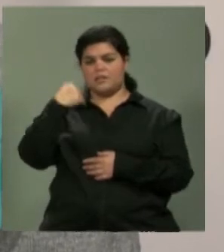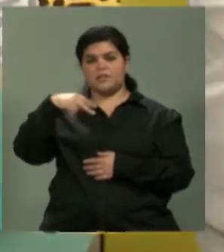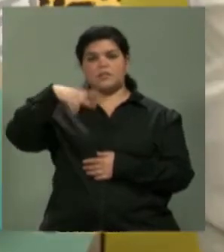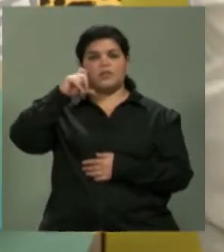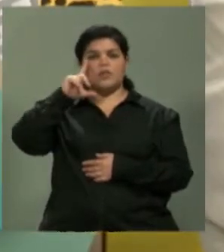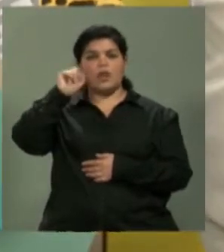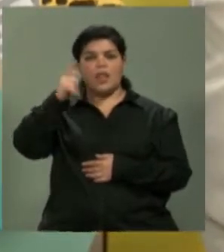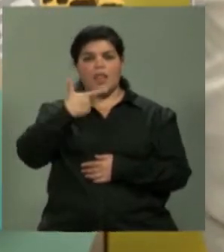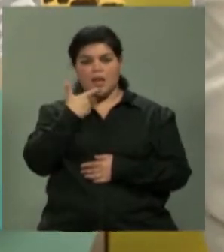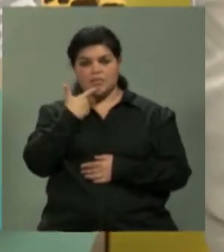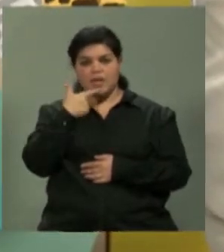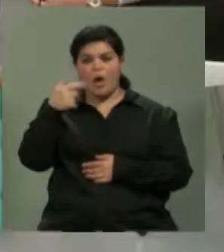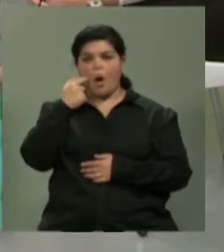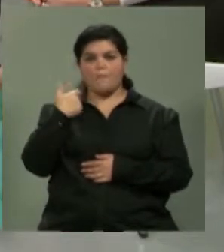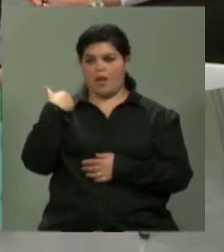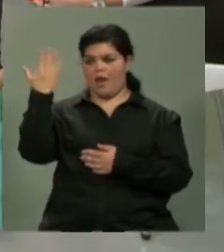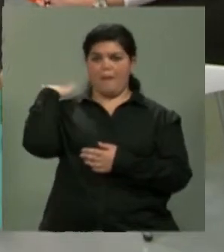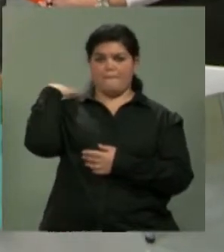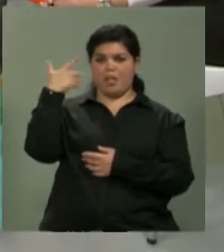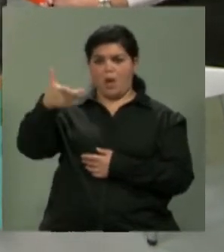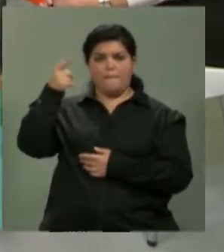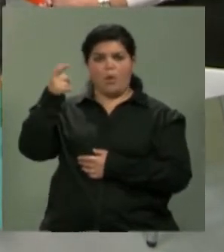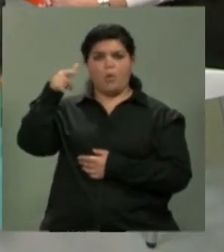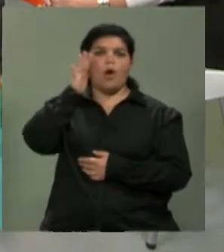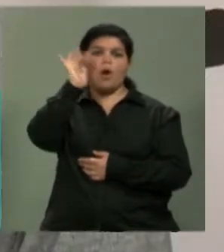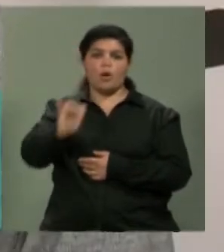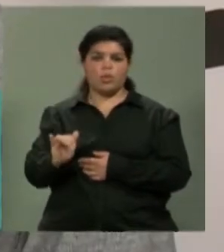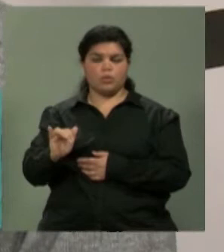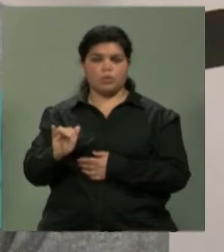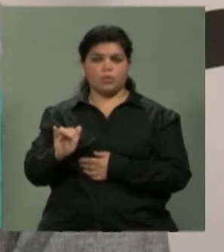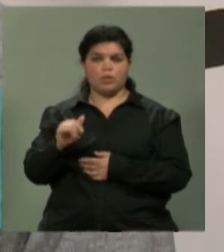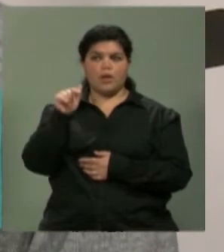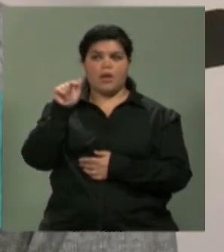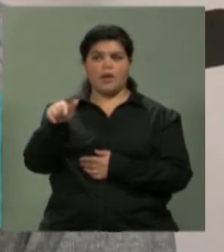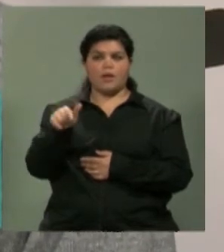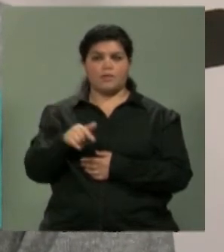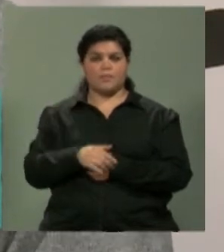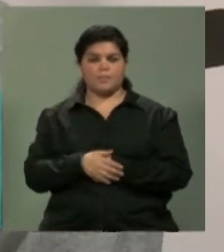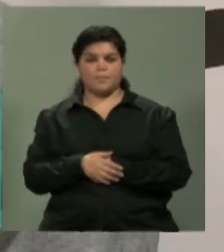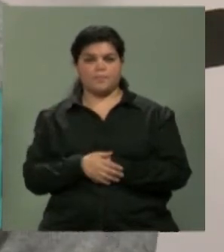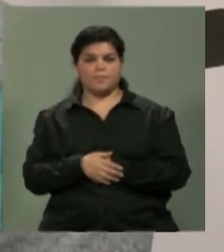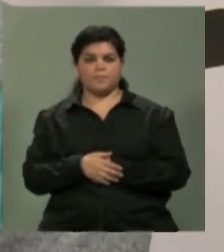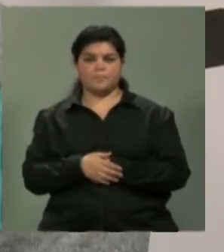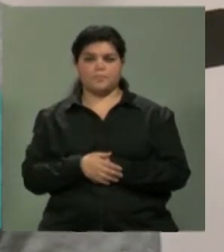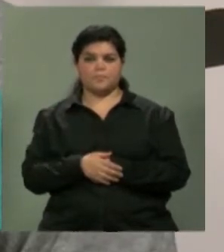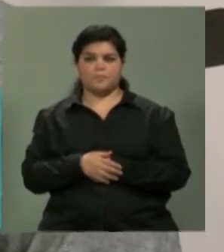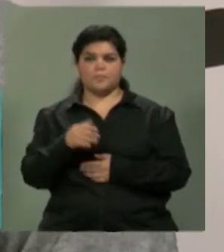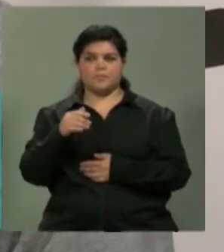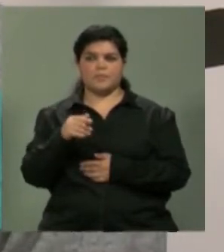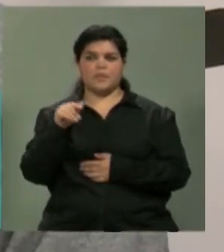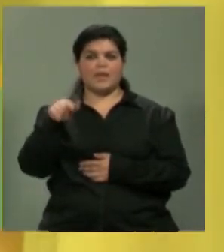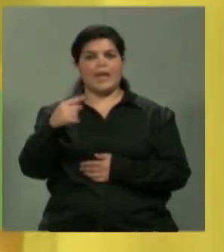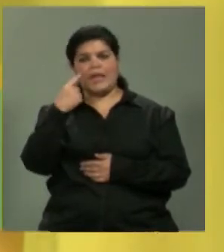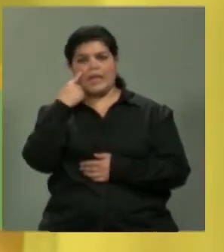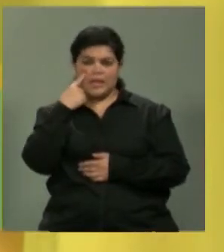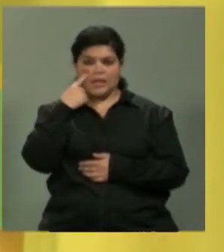2014 fue asesinado a un balazo por la espalda en Godecruz cuando Cornejo era intendente